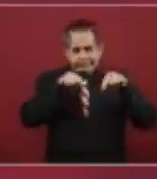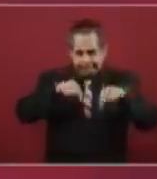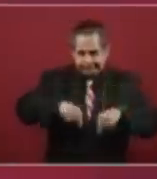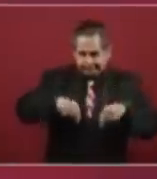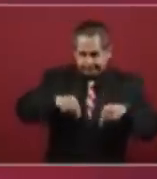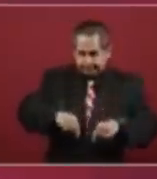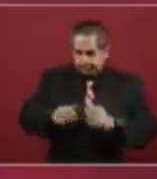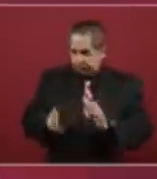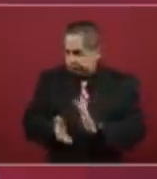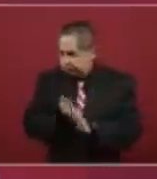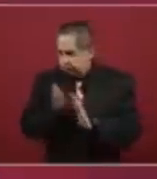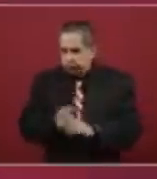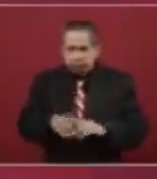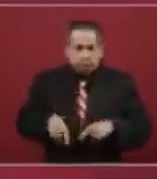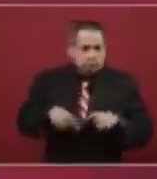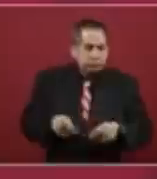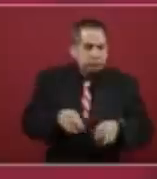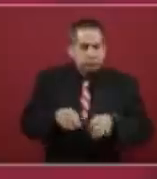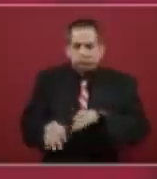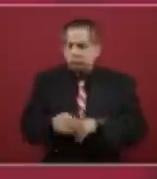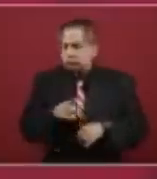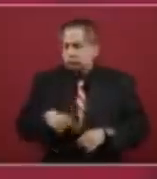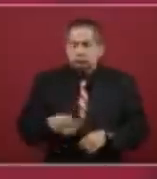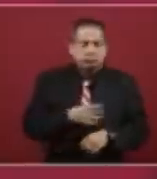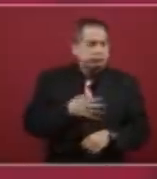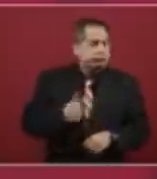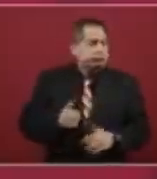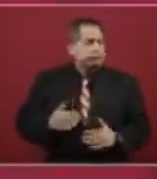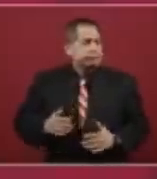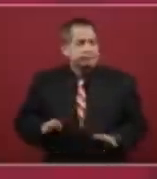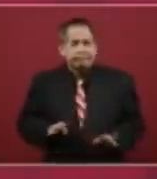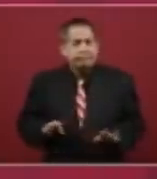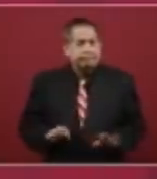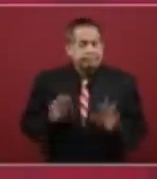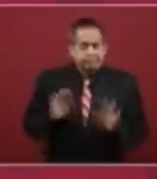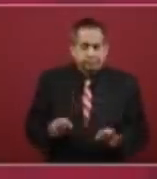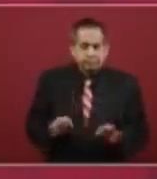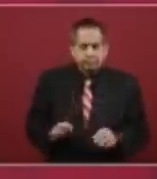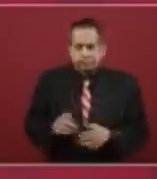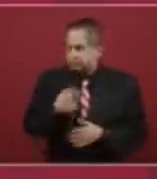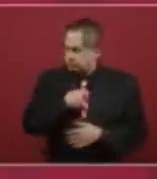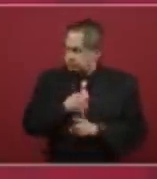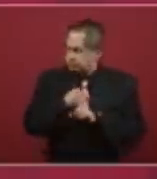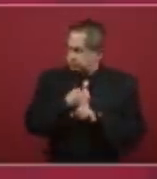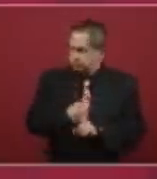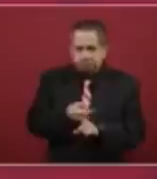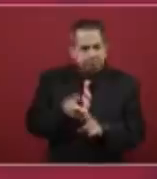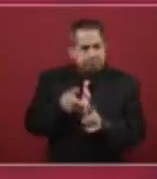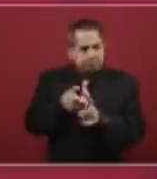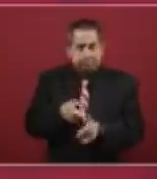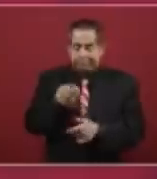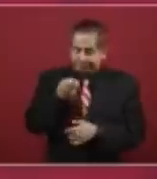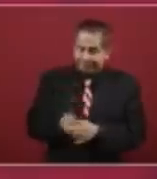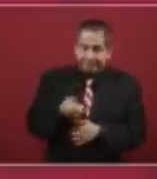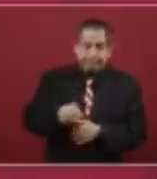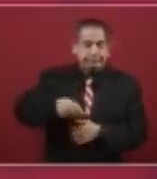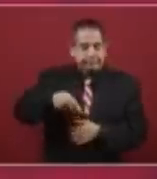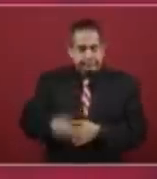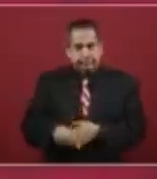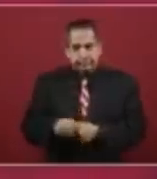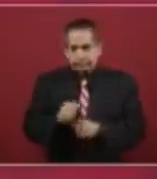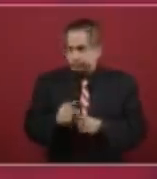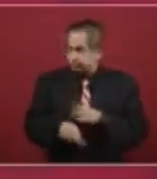empleo, con bienestar, y no voy a quitar el dedo del renglón, voy a